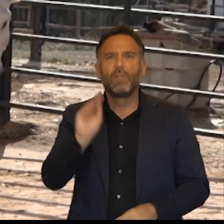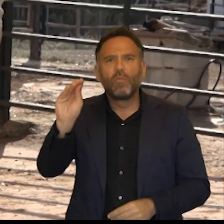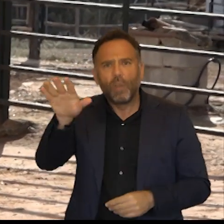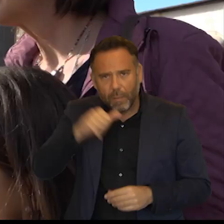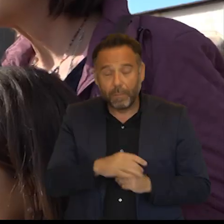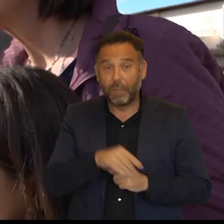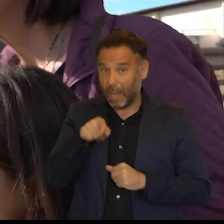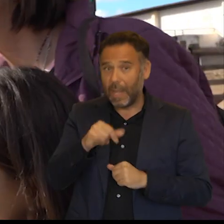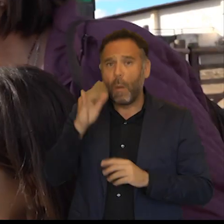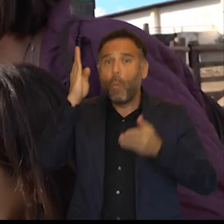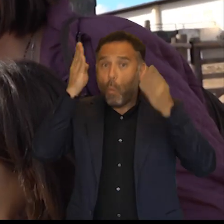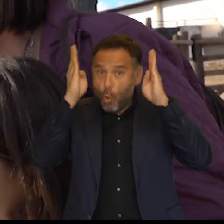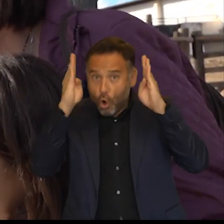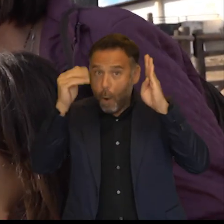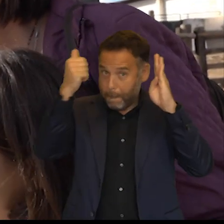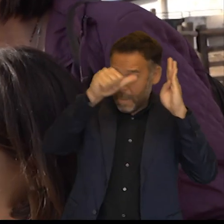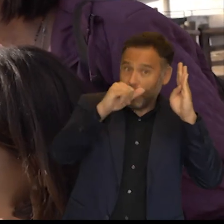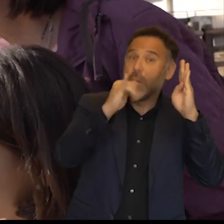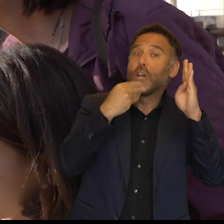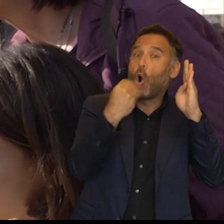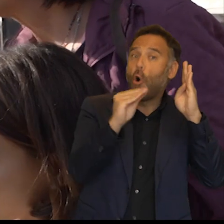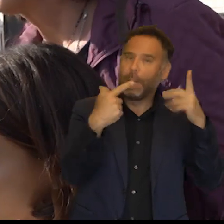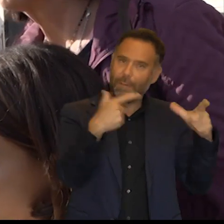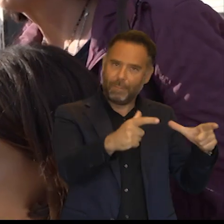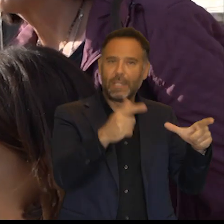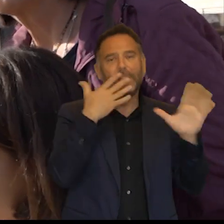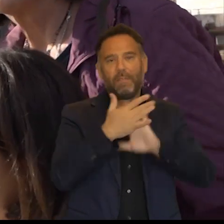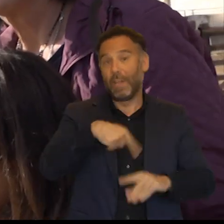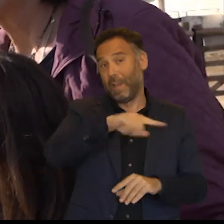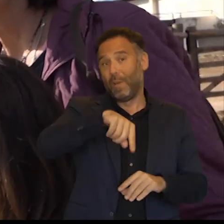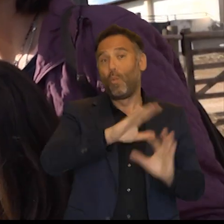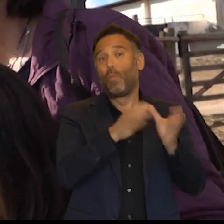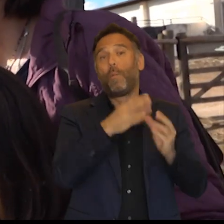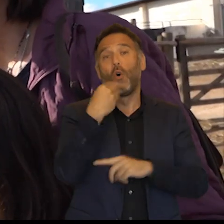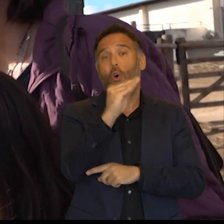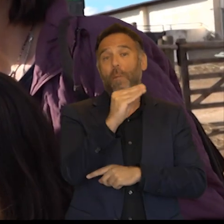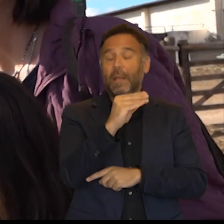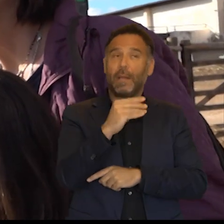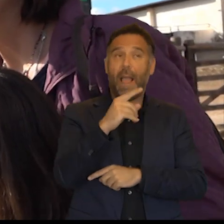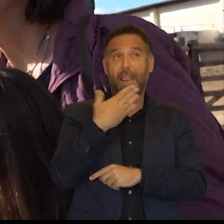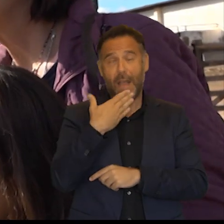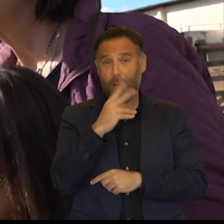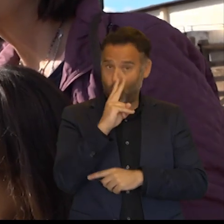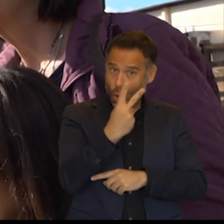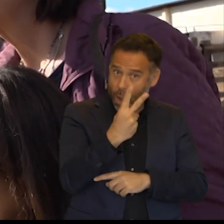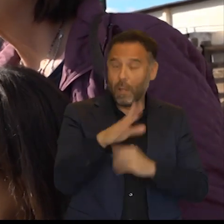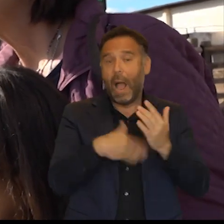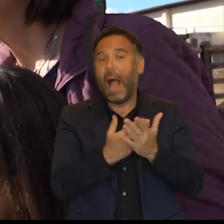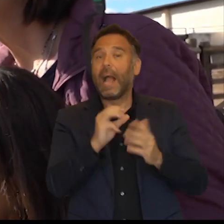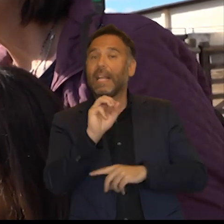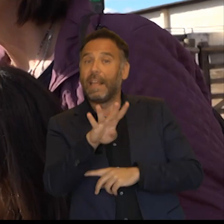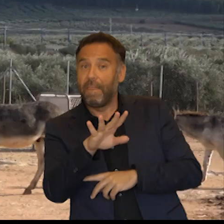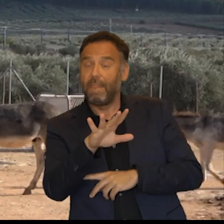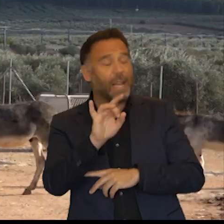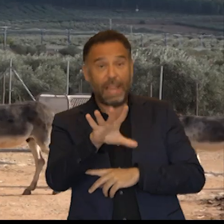¡Cacahuete! Aquí tenemos a todos los burros, machos y jóvenes. Son los jovenzuelos del refugio. Tienen desde 2 años... hasta